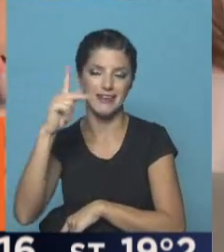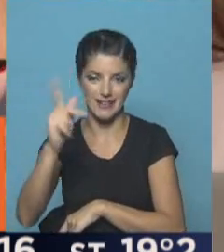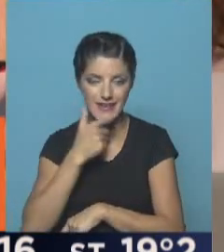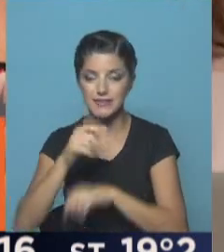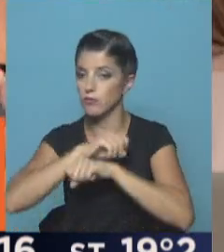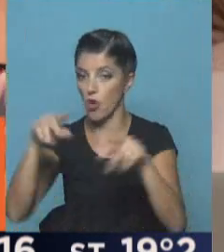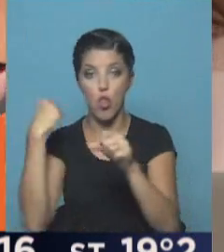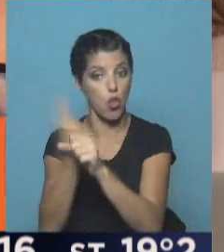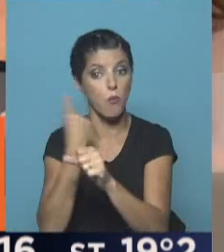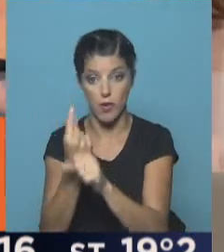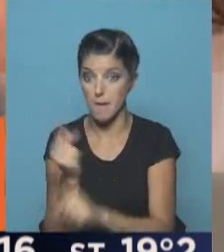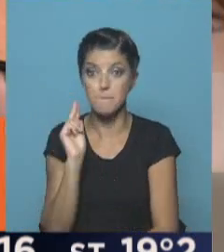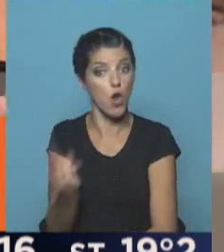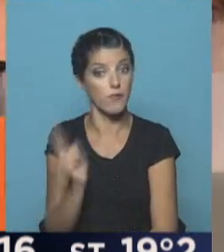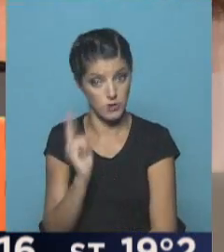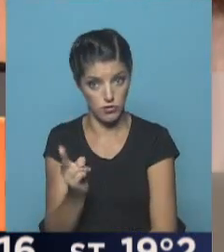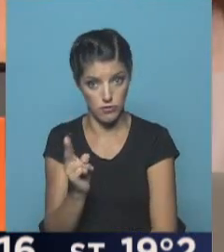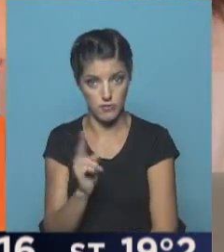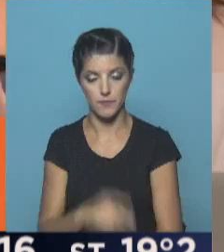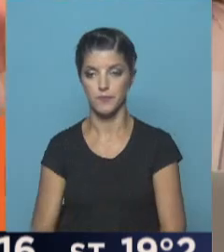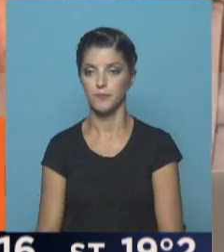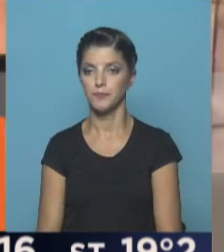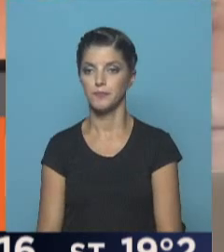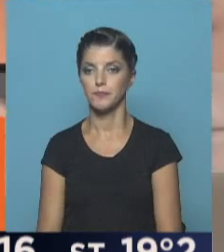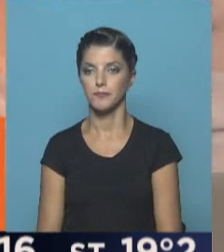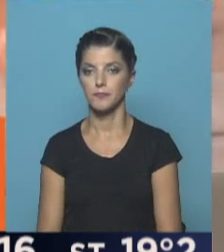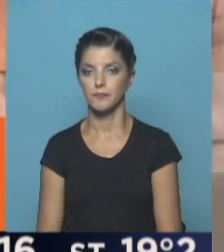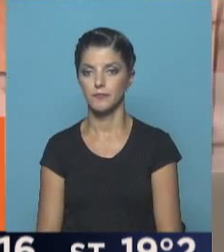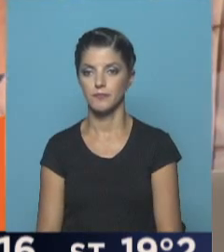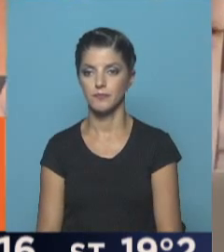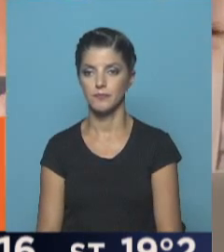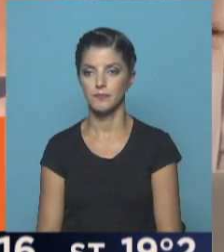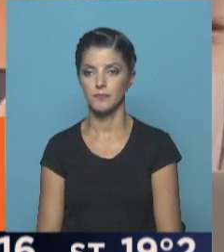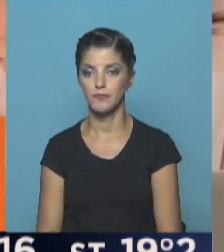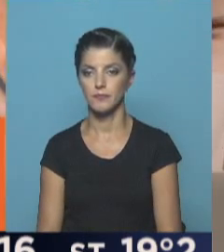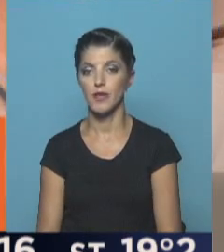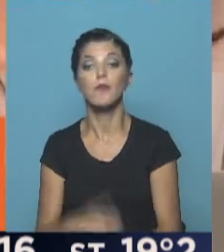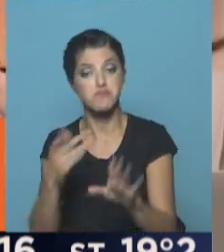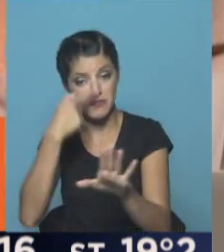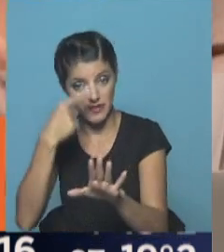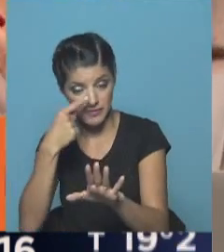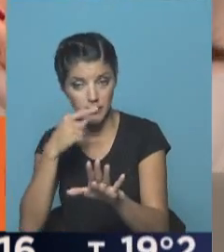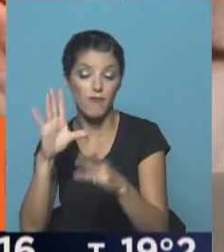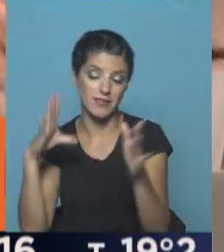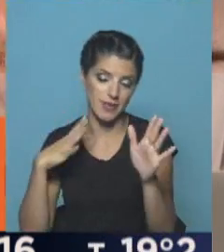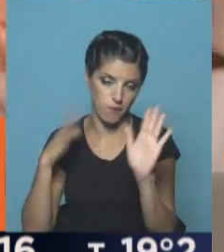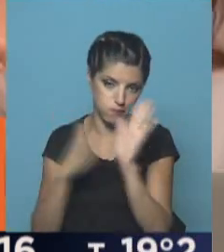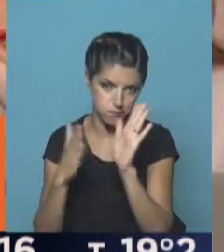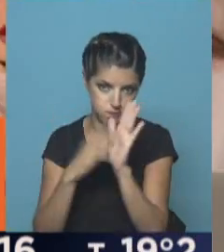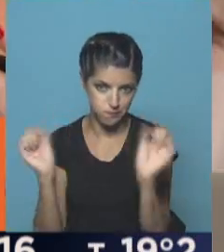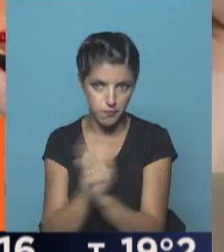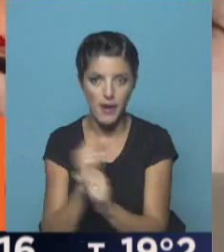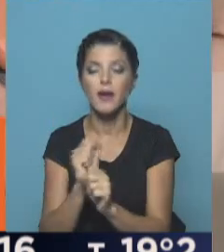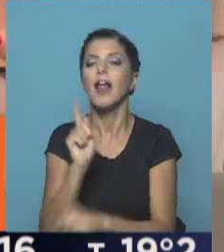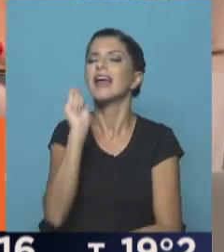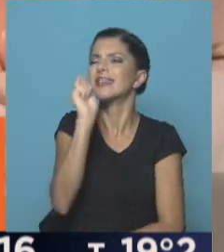que tienen un origen interesante, al menos todavía no confirmado, pero sí rastreado. ¿Quién es el personaje